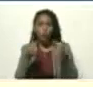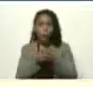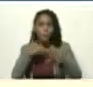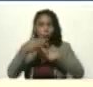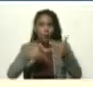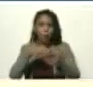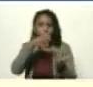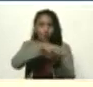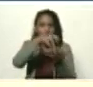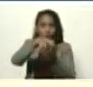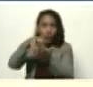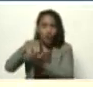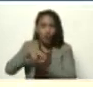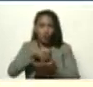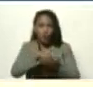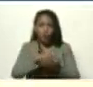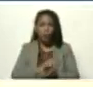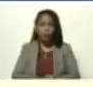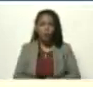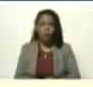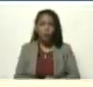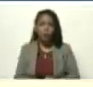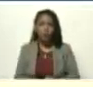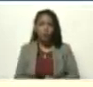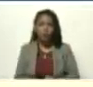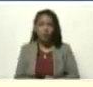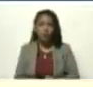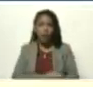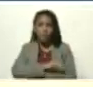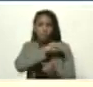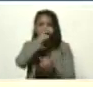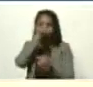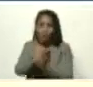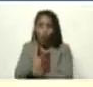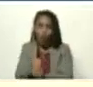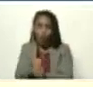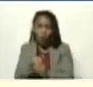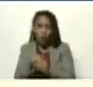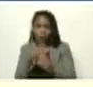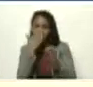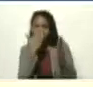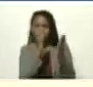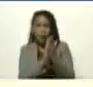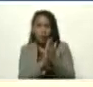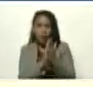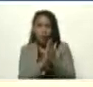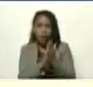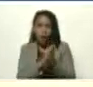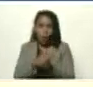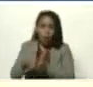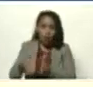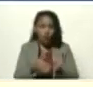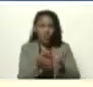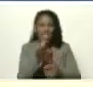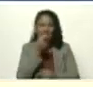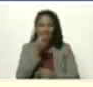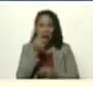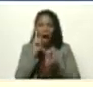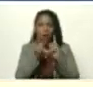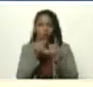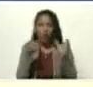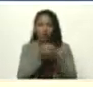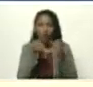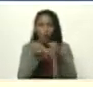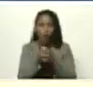por estados y metiendo, infiltrados por la frontera, por las trochas, grupos de